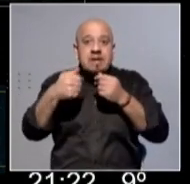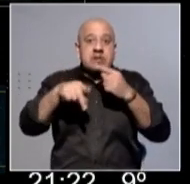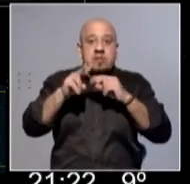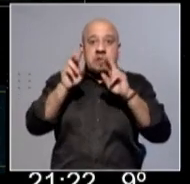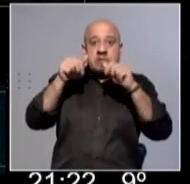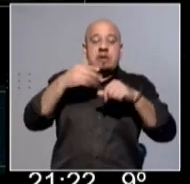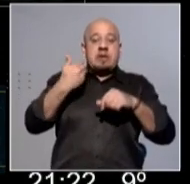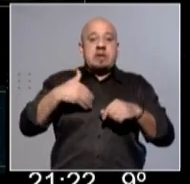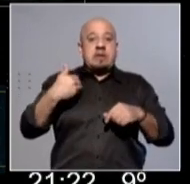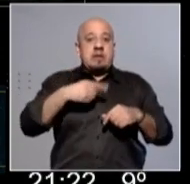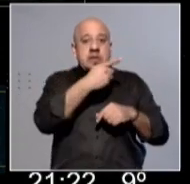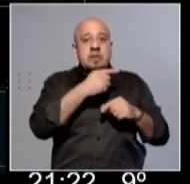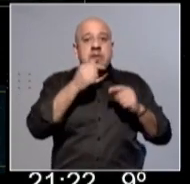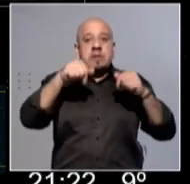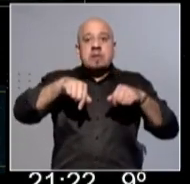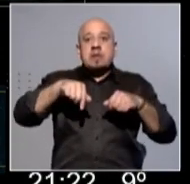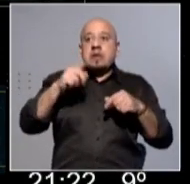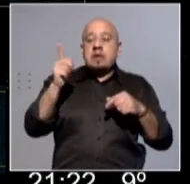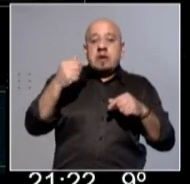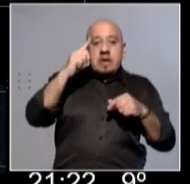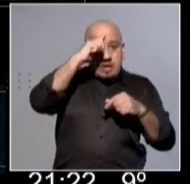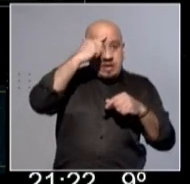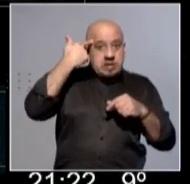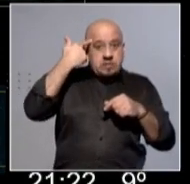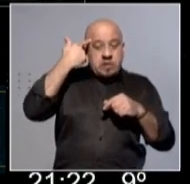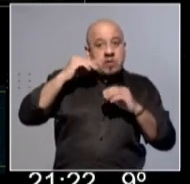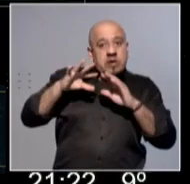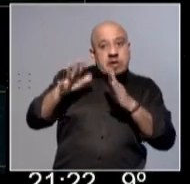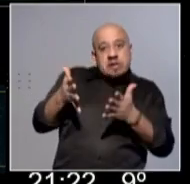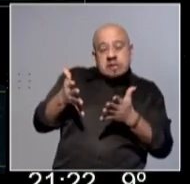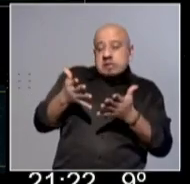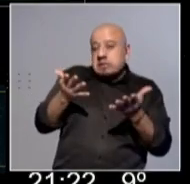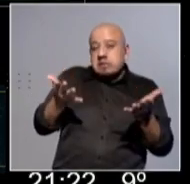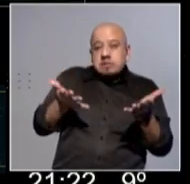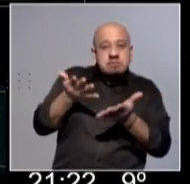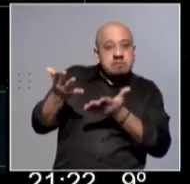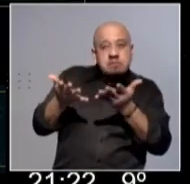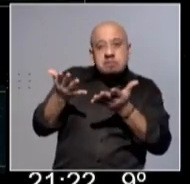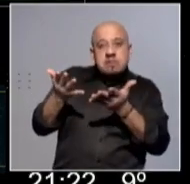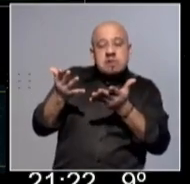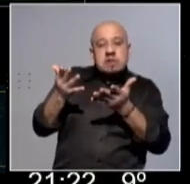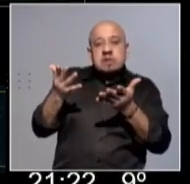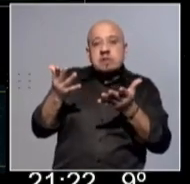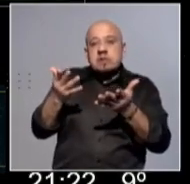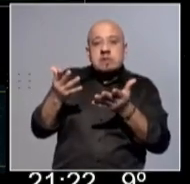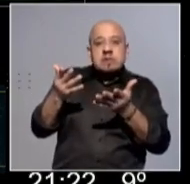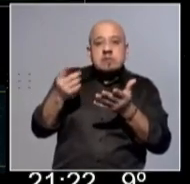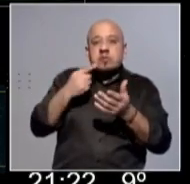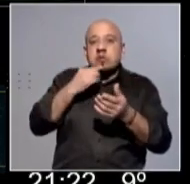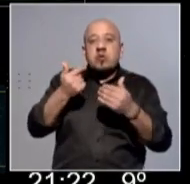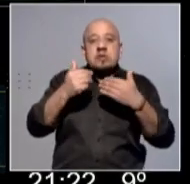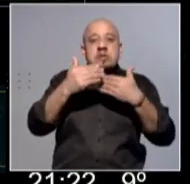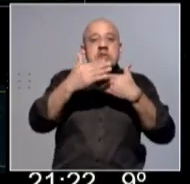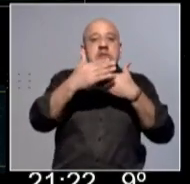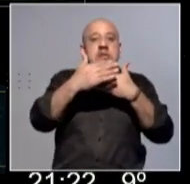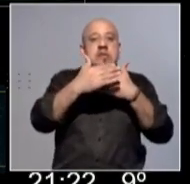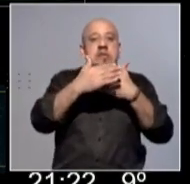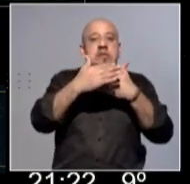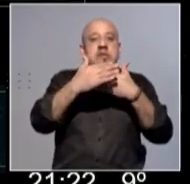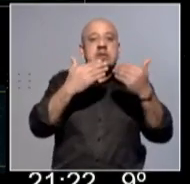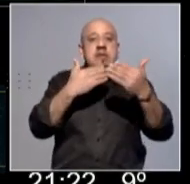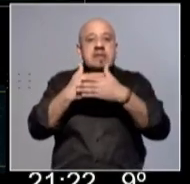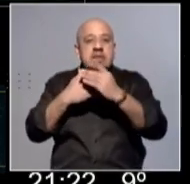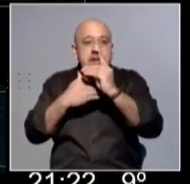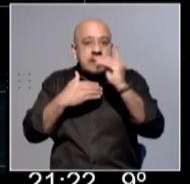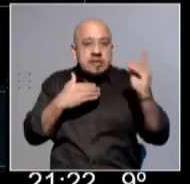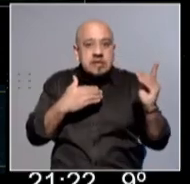lectura en la Argentina. El presidente uruguayo es casi, te podría decir, una bandera de cierta derecha que no